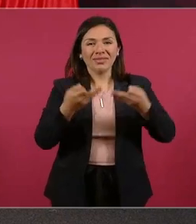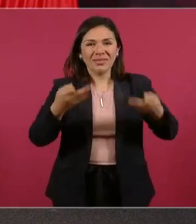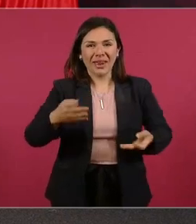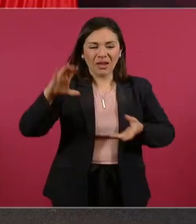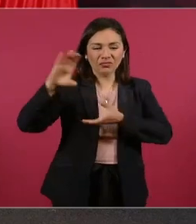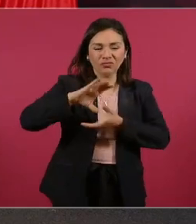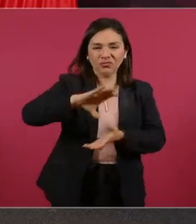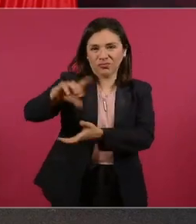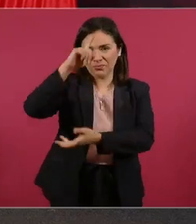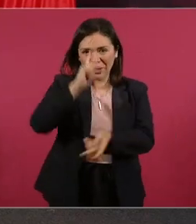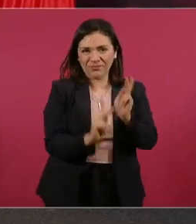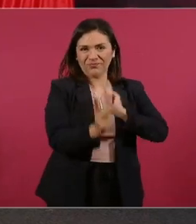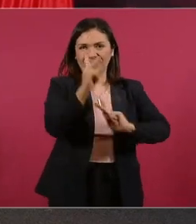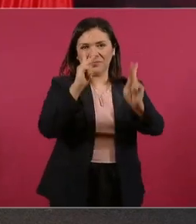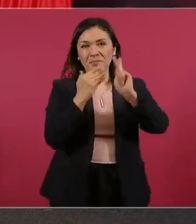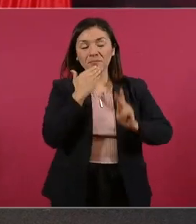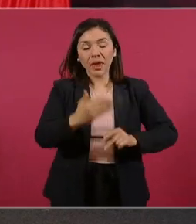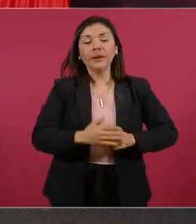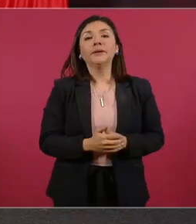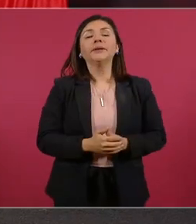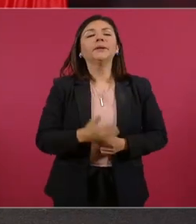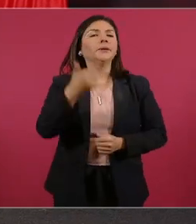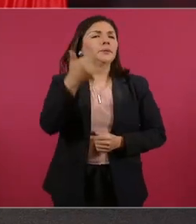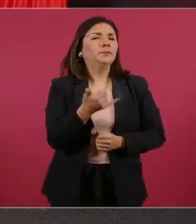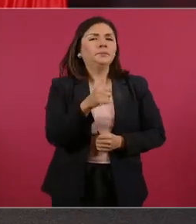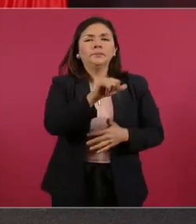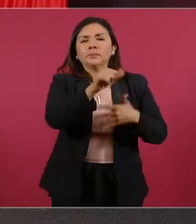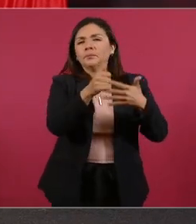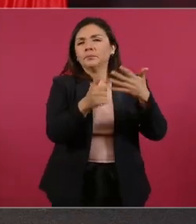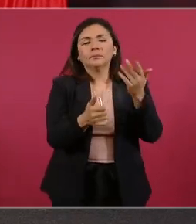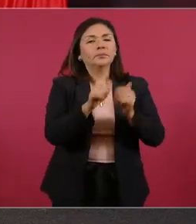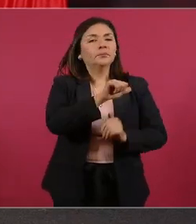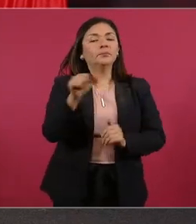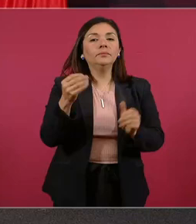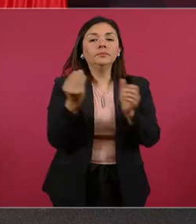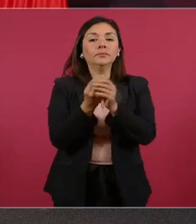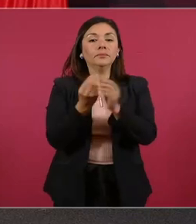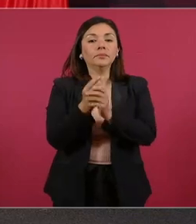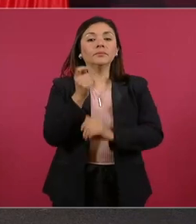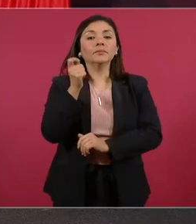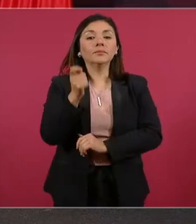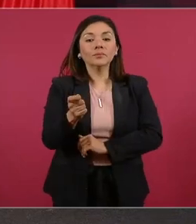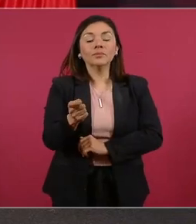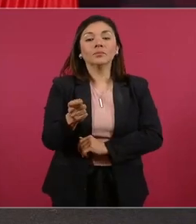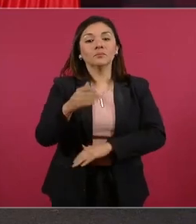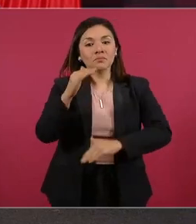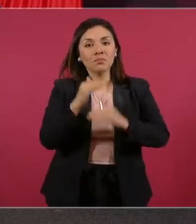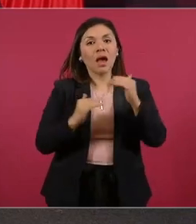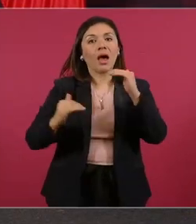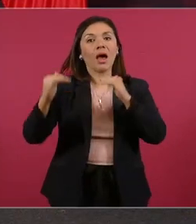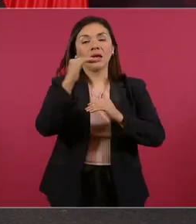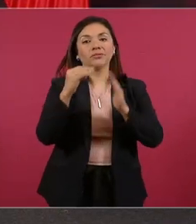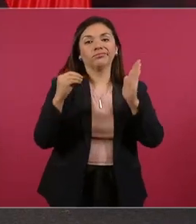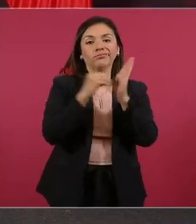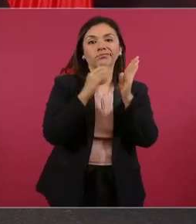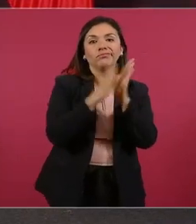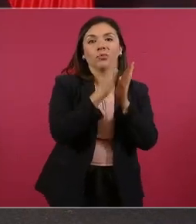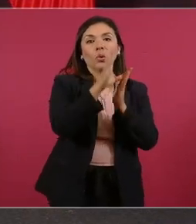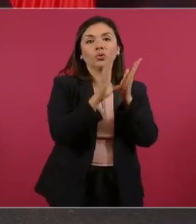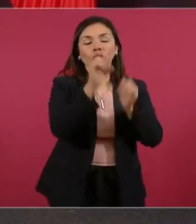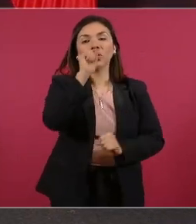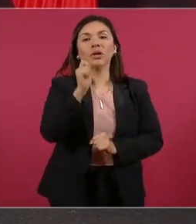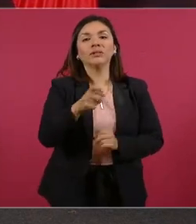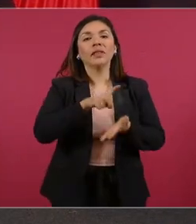fertilizantes y todo lo que significa elevar a rango constitucional el